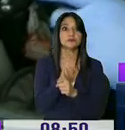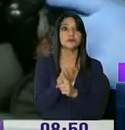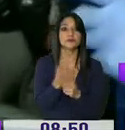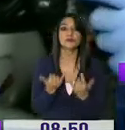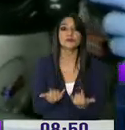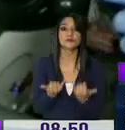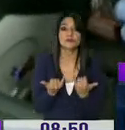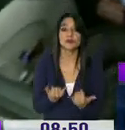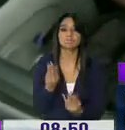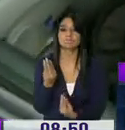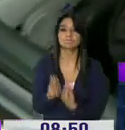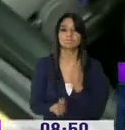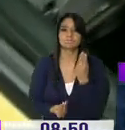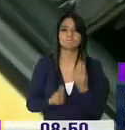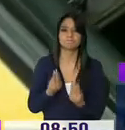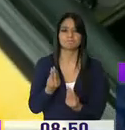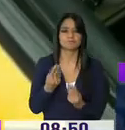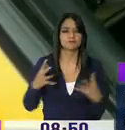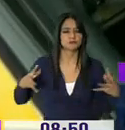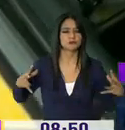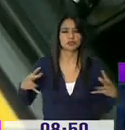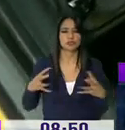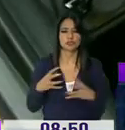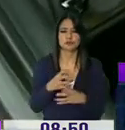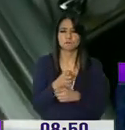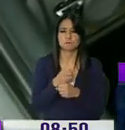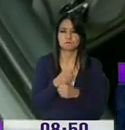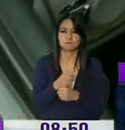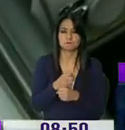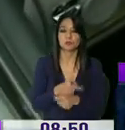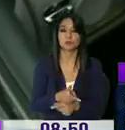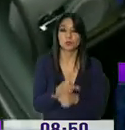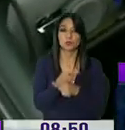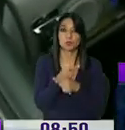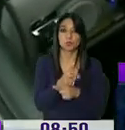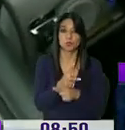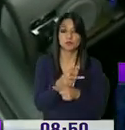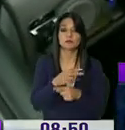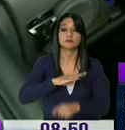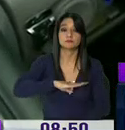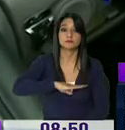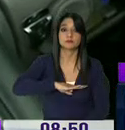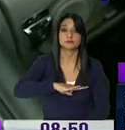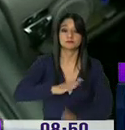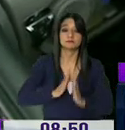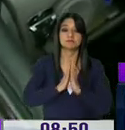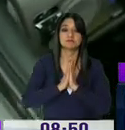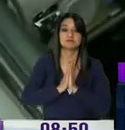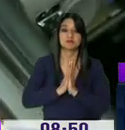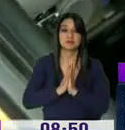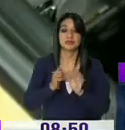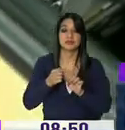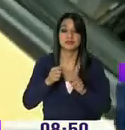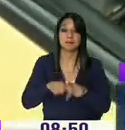tomado todas las prevenciones, las precauciones del caso. El señor alcalde solicitó desde el inicio que